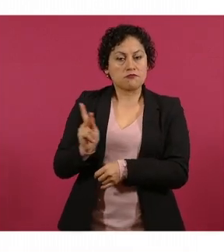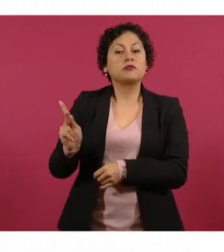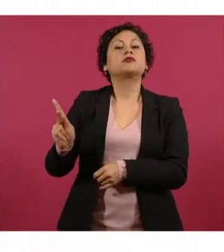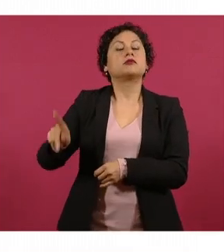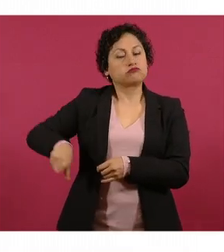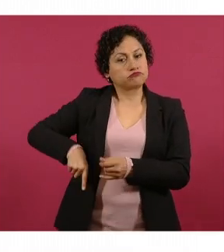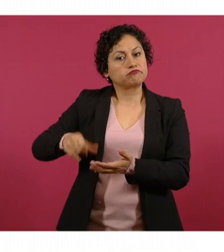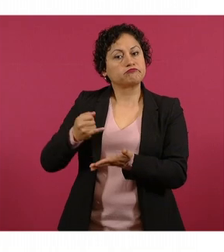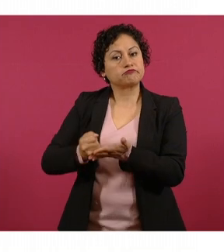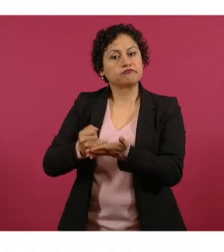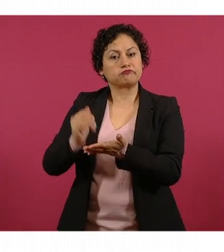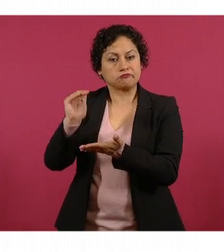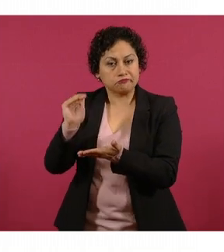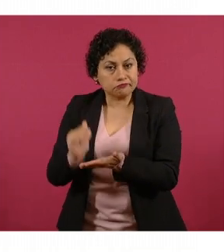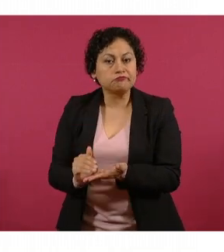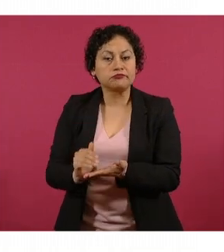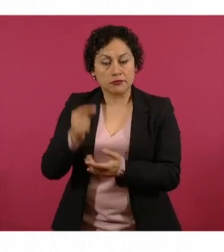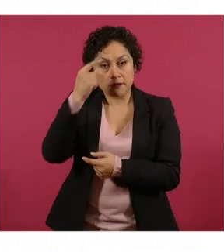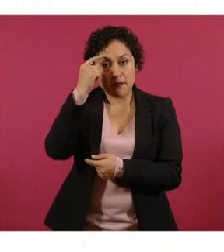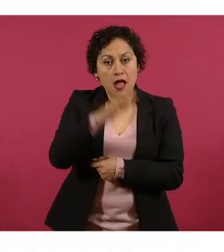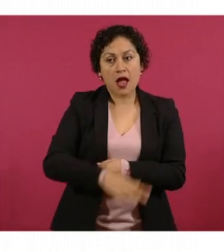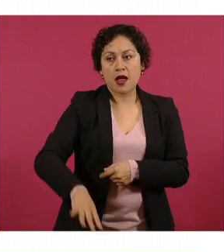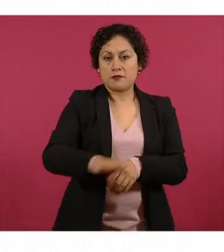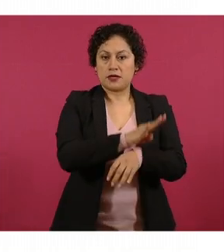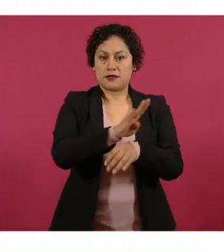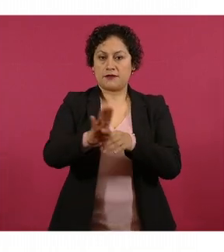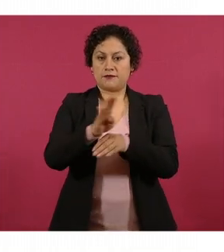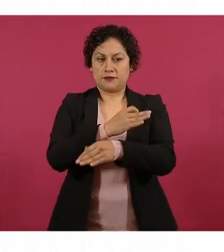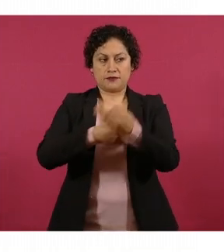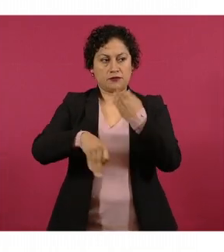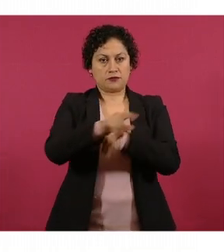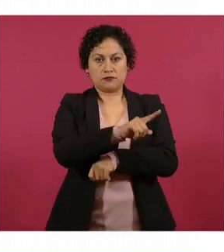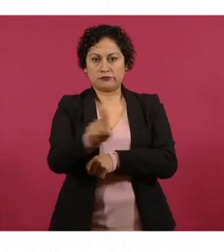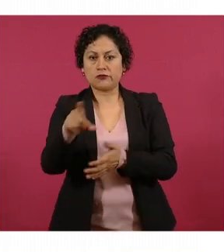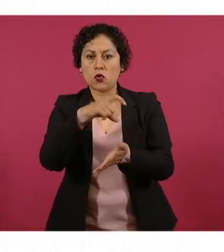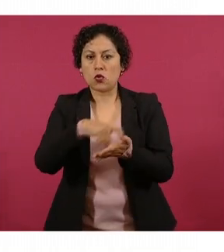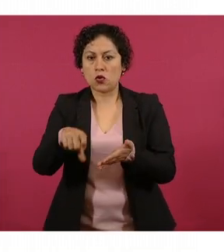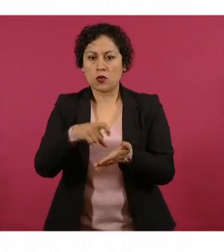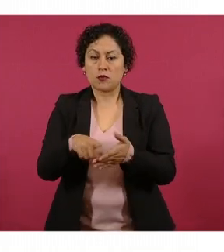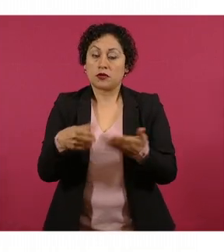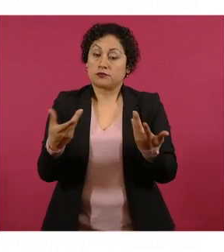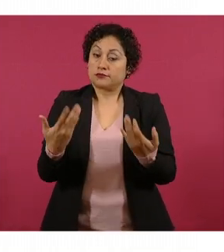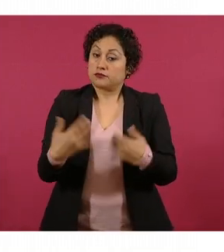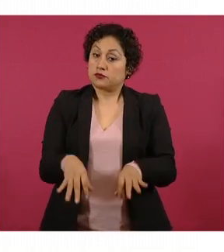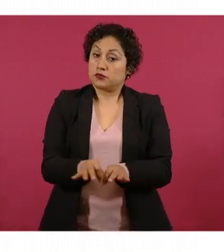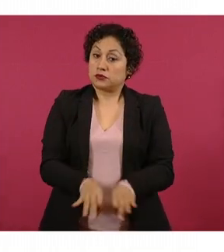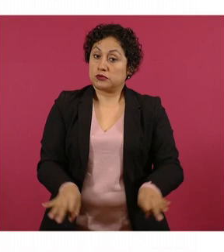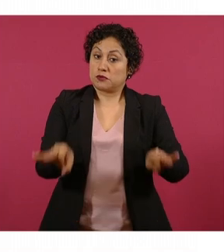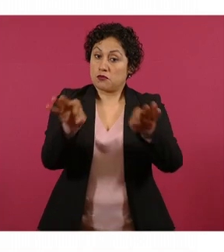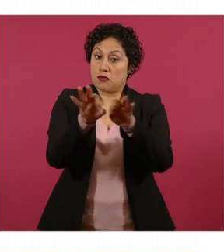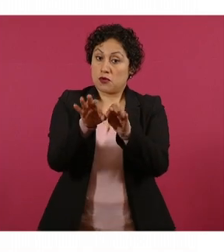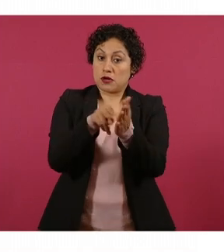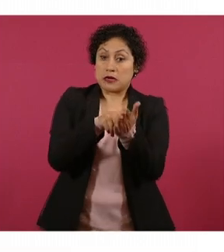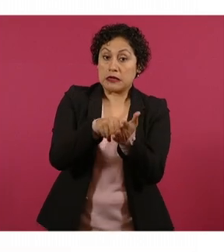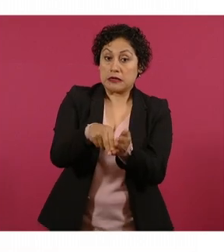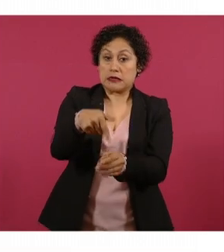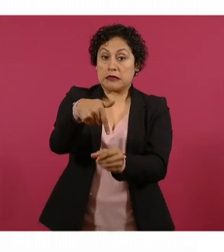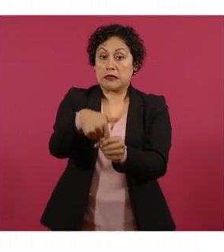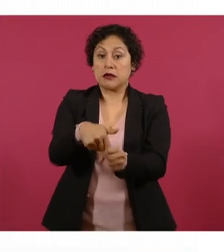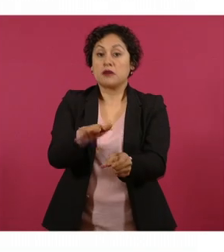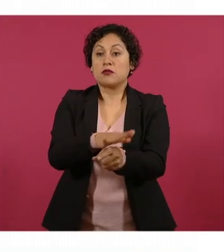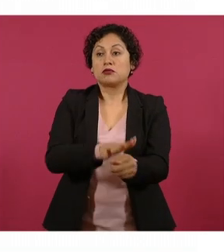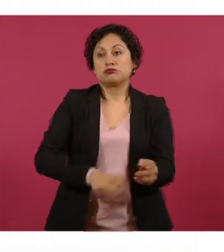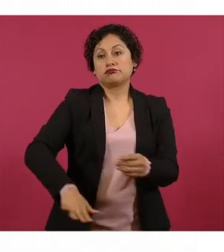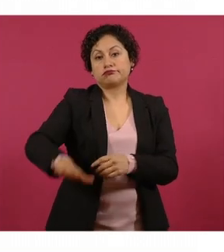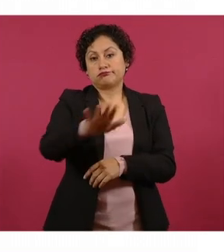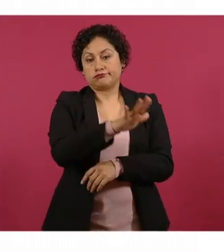para beneficio de los consumidores y sobre todo dada la importancia del diésel en el contexto de la economía